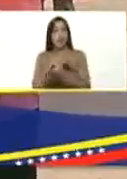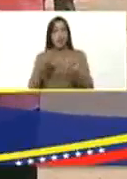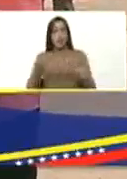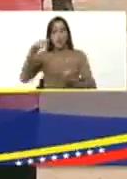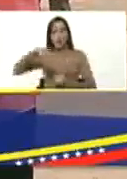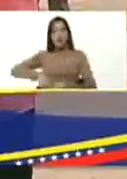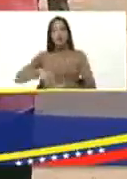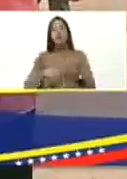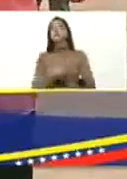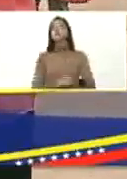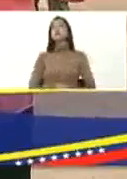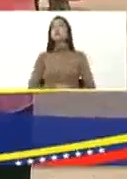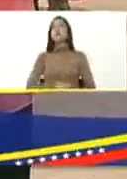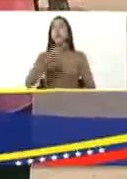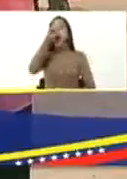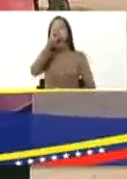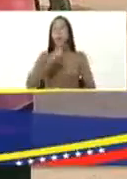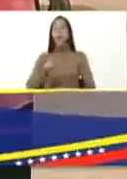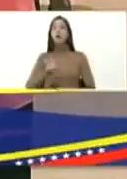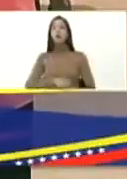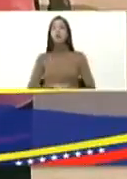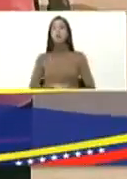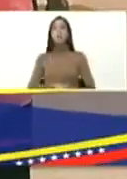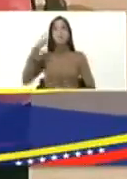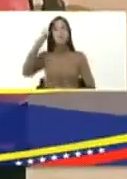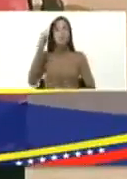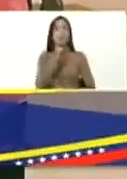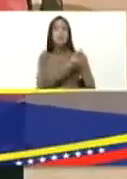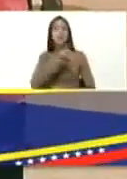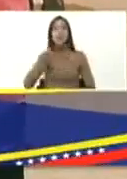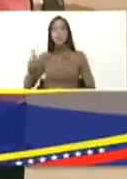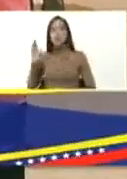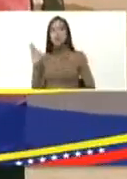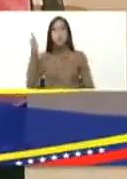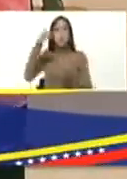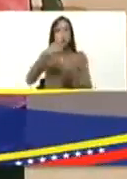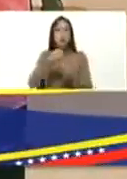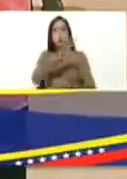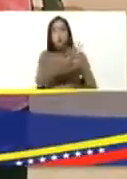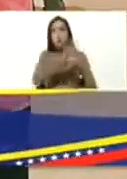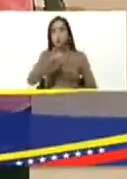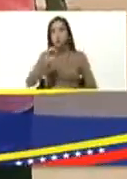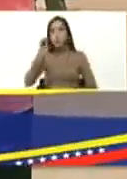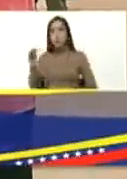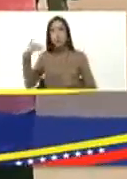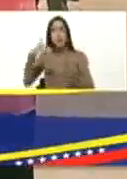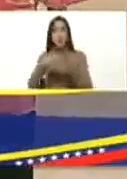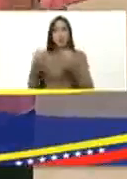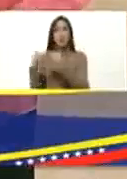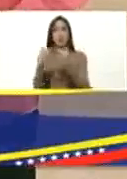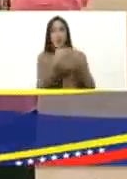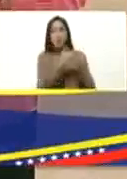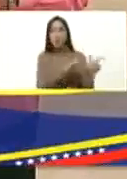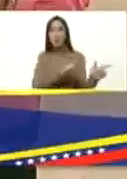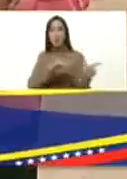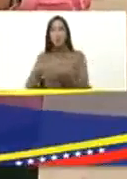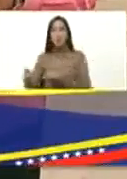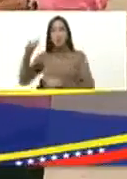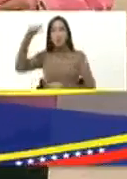el 31 de diciembre, estaríamos llegando a 500.000 viviendas récord este